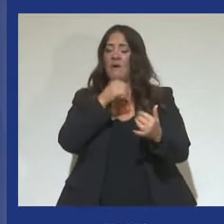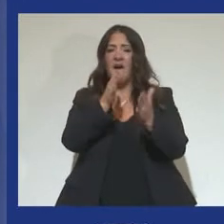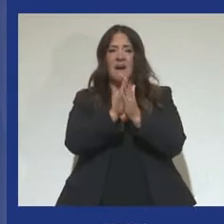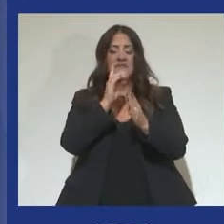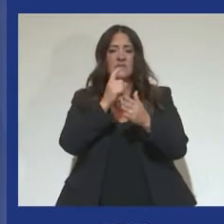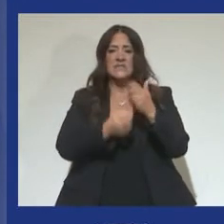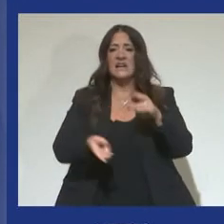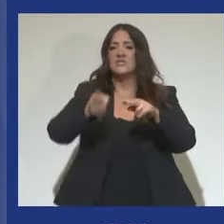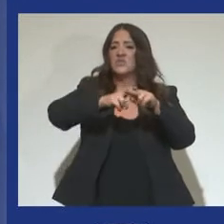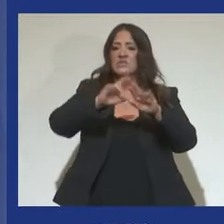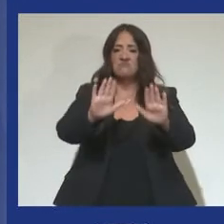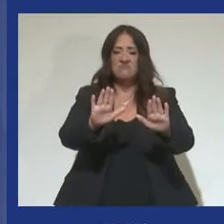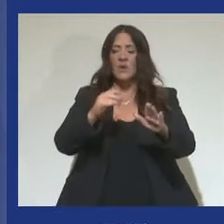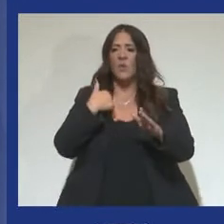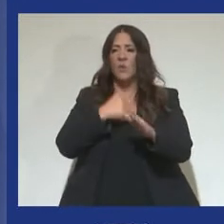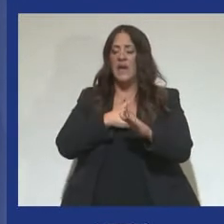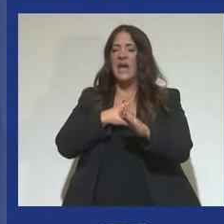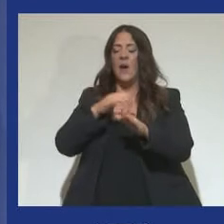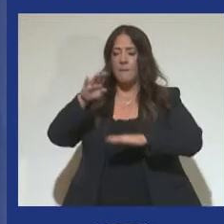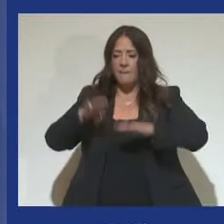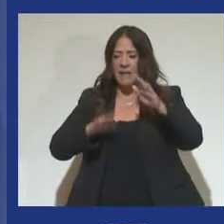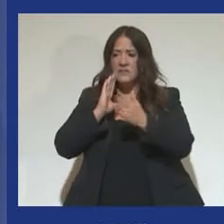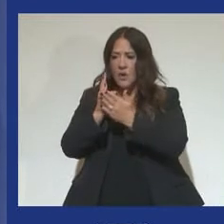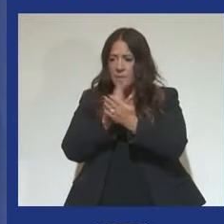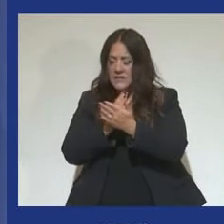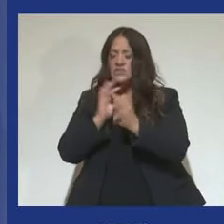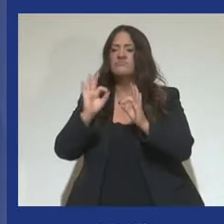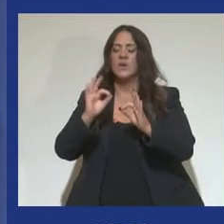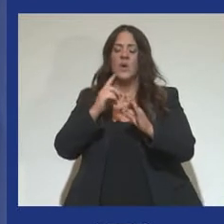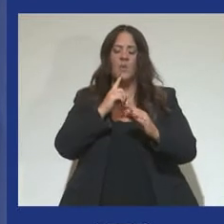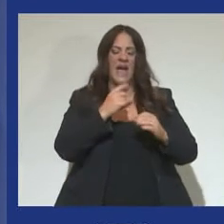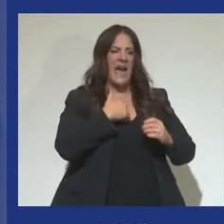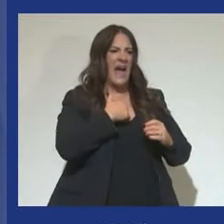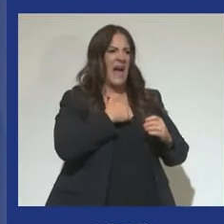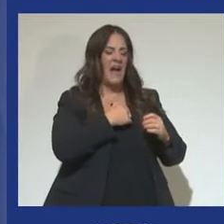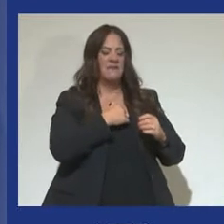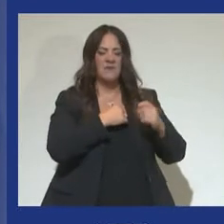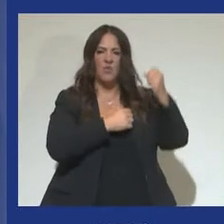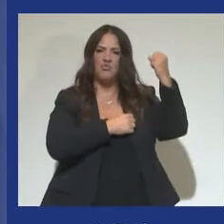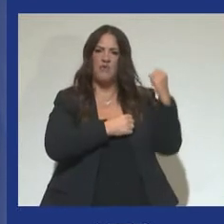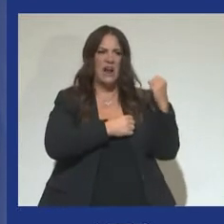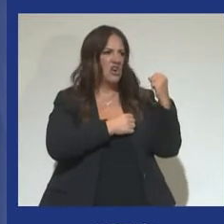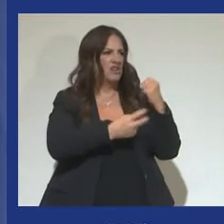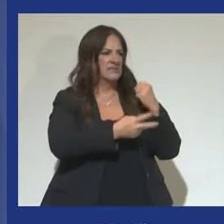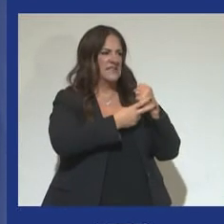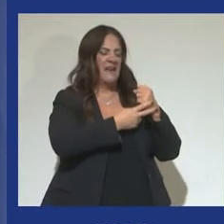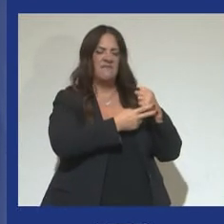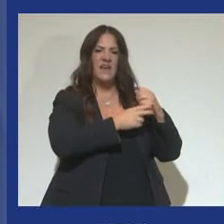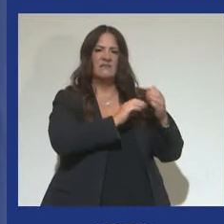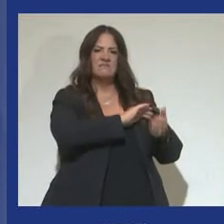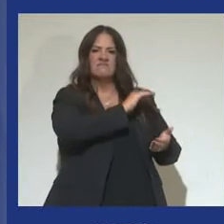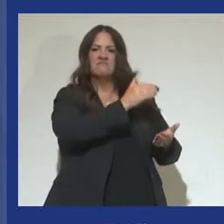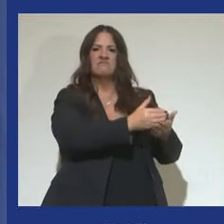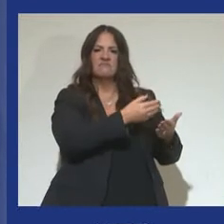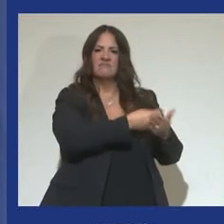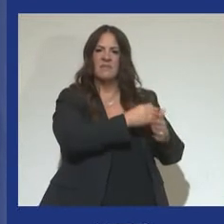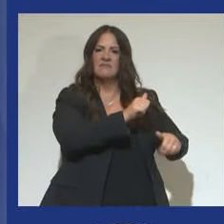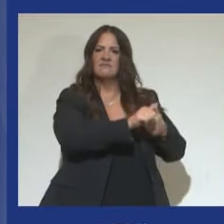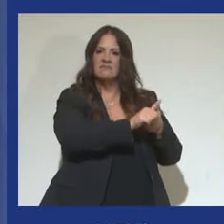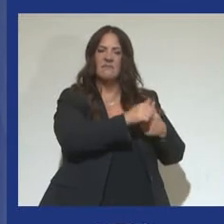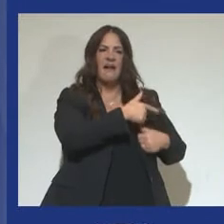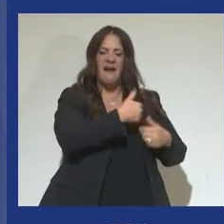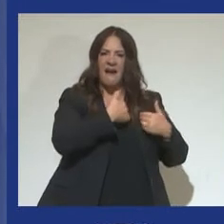proponiendo nuevos impuestos de los aumentos de impuestos tenemos reservas que pagaremos durante los próximos